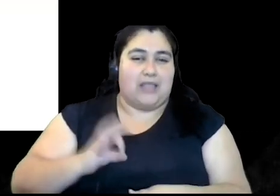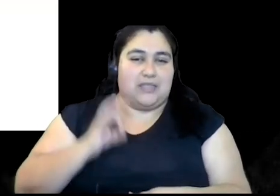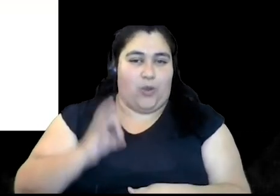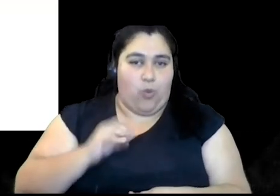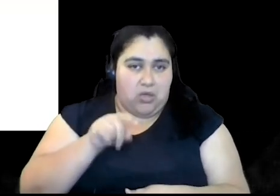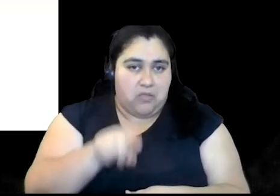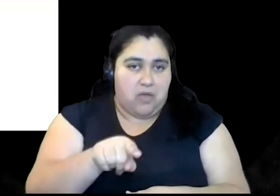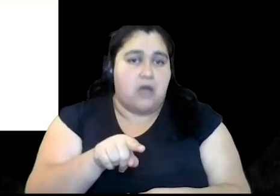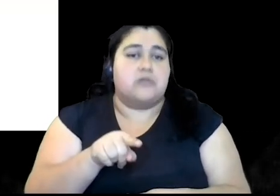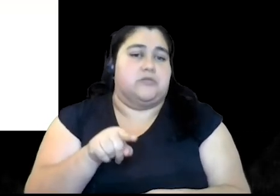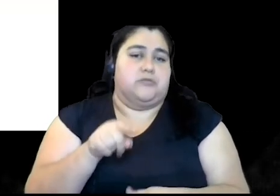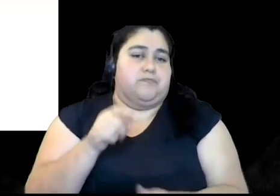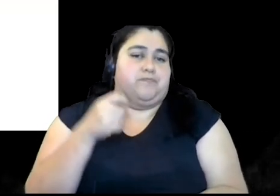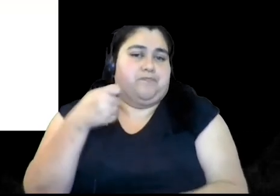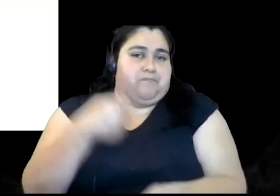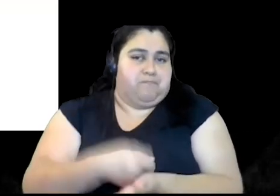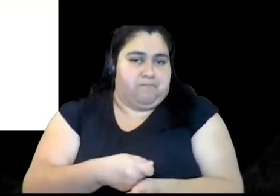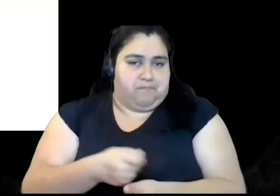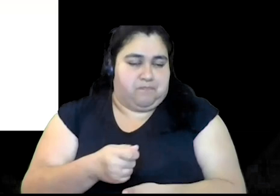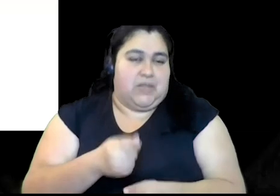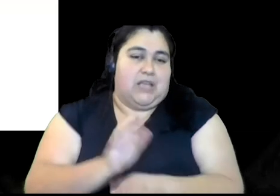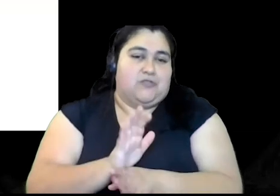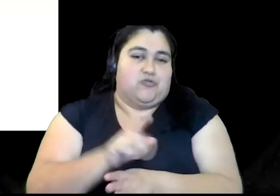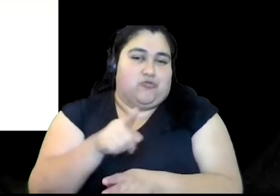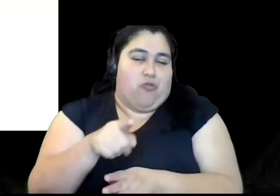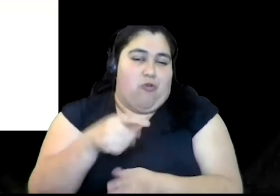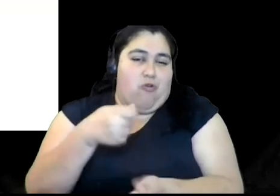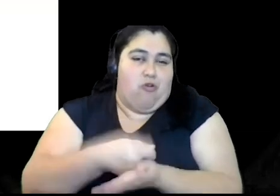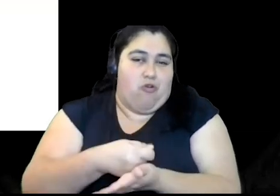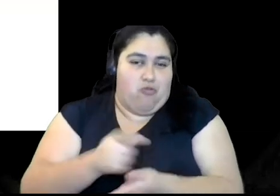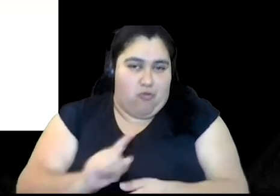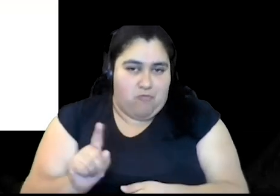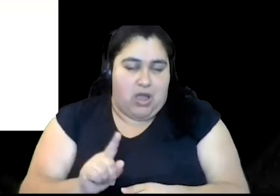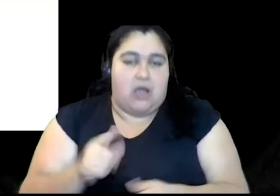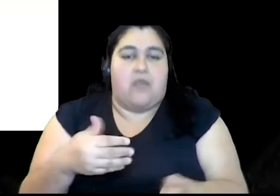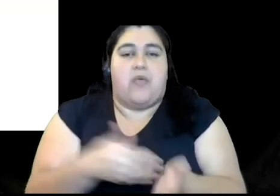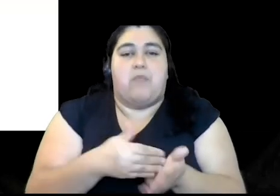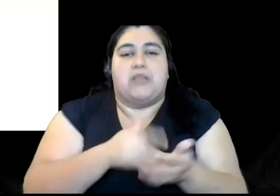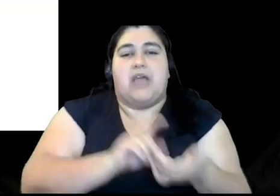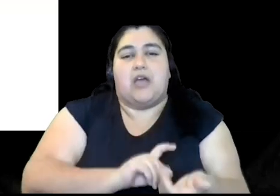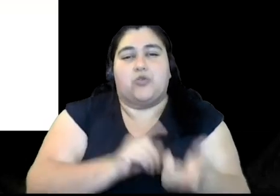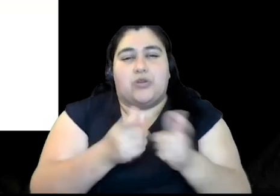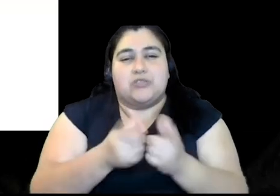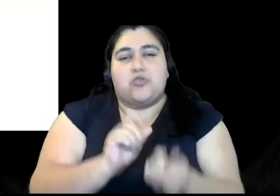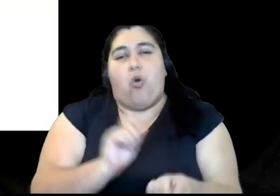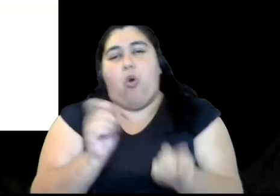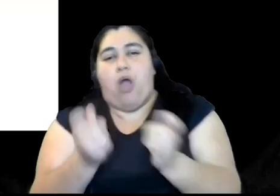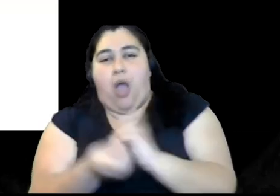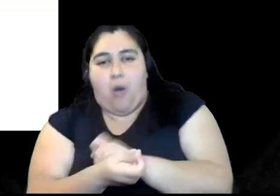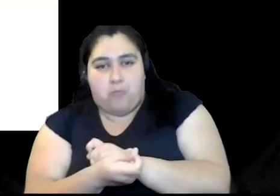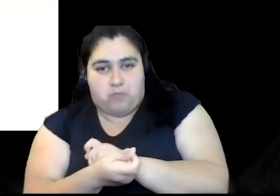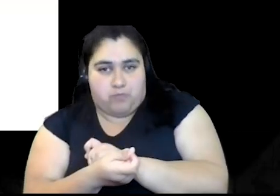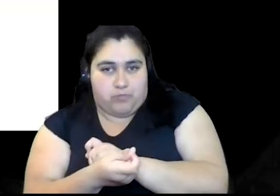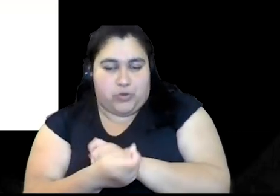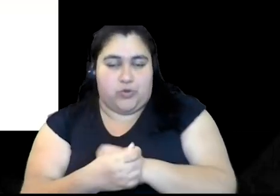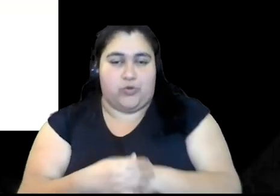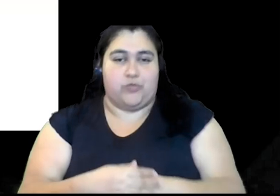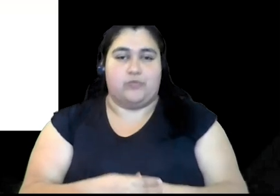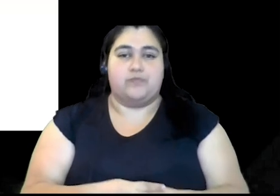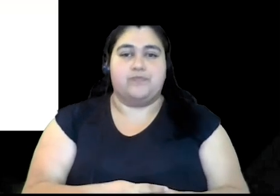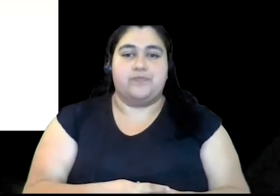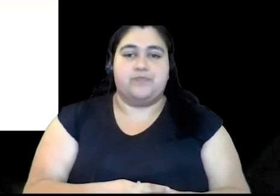están exentos, o al igual que las diferencias de cambio y actualizaciones de crédito de cualquier